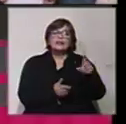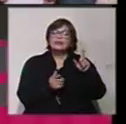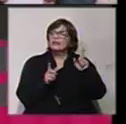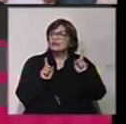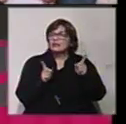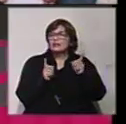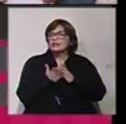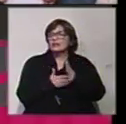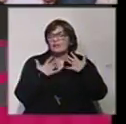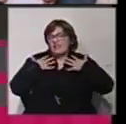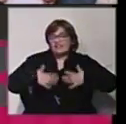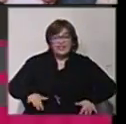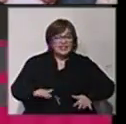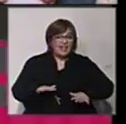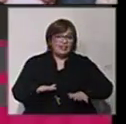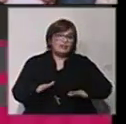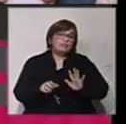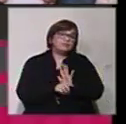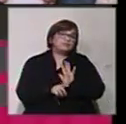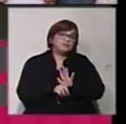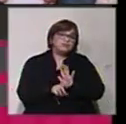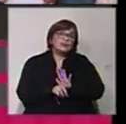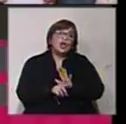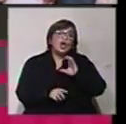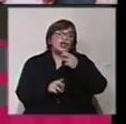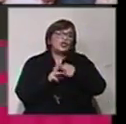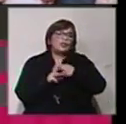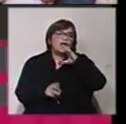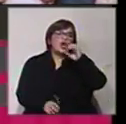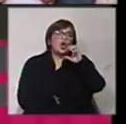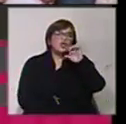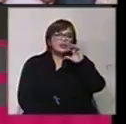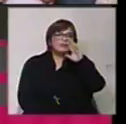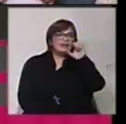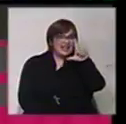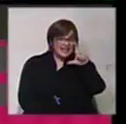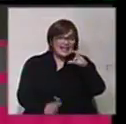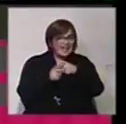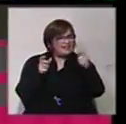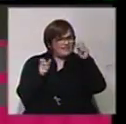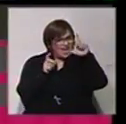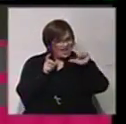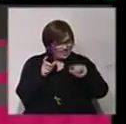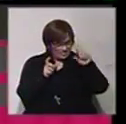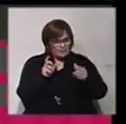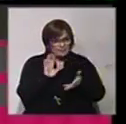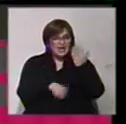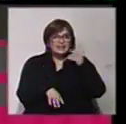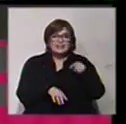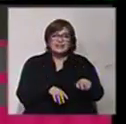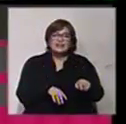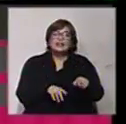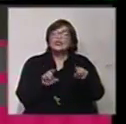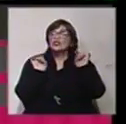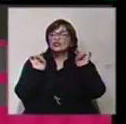si vas disfrazado, para decirlo en español, con lo que se conoce como cosplay, la entrada te sale un poco más barata. La entrada te sale un poco más barata, esa entrada se saca